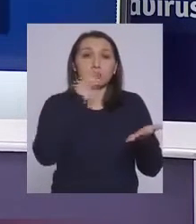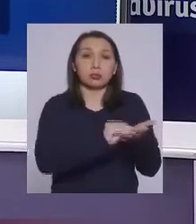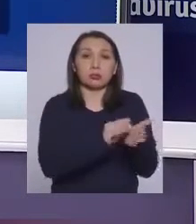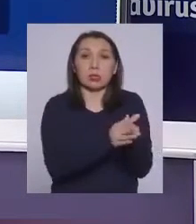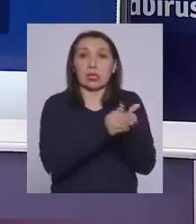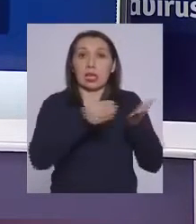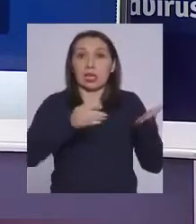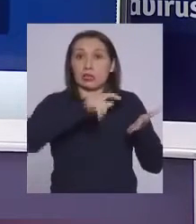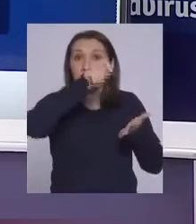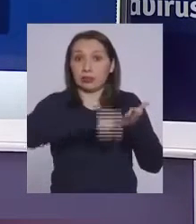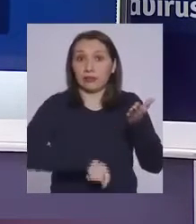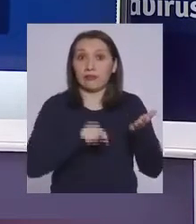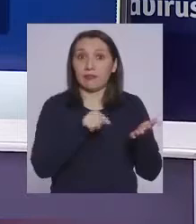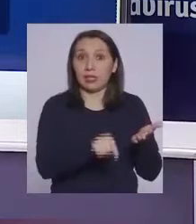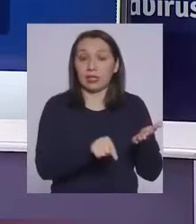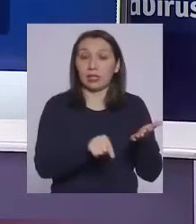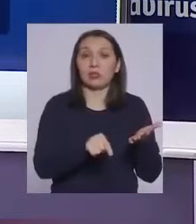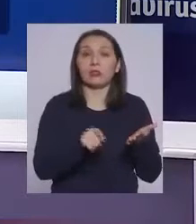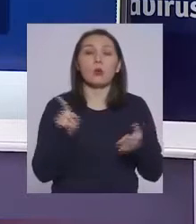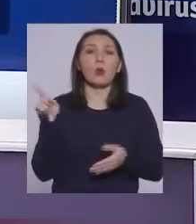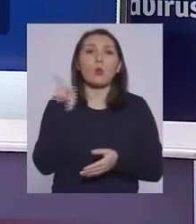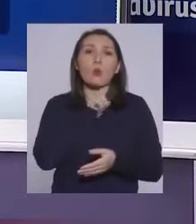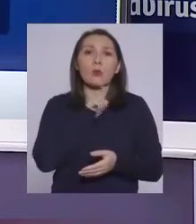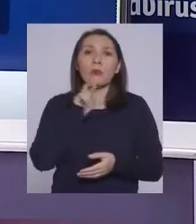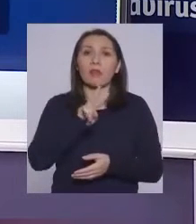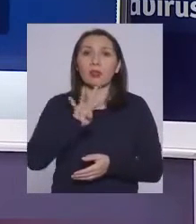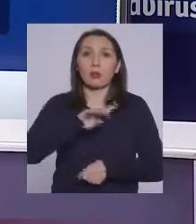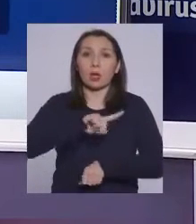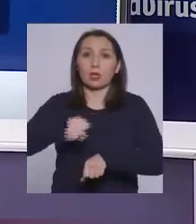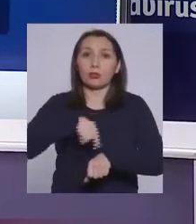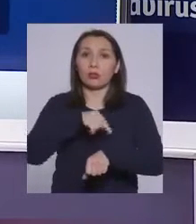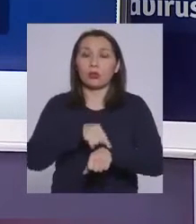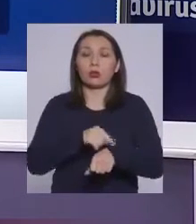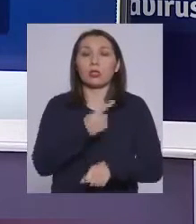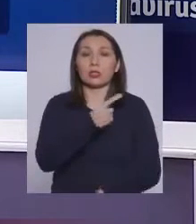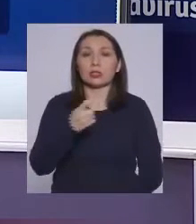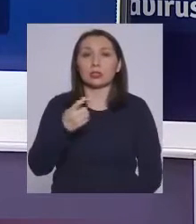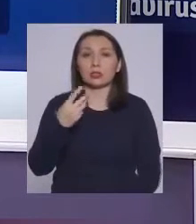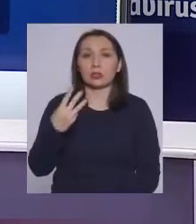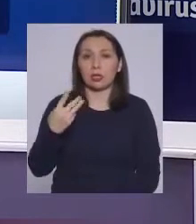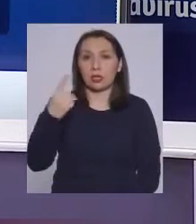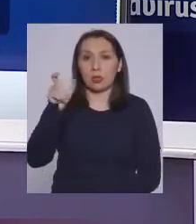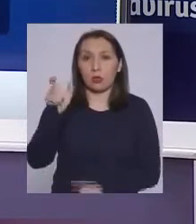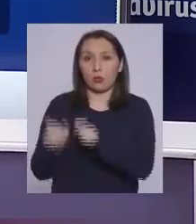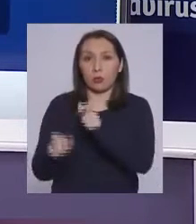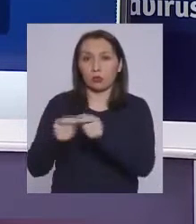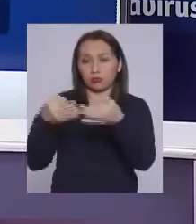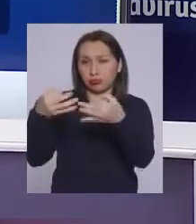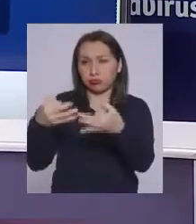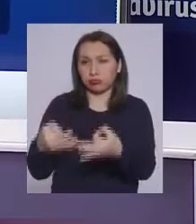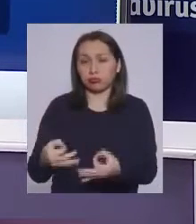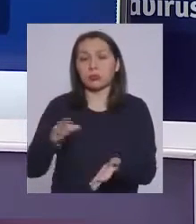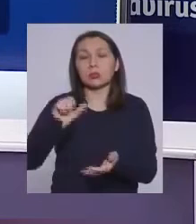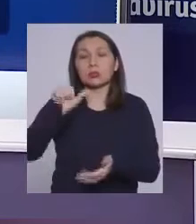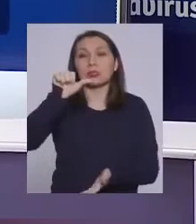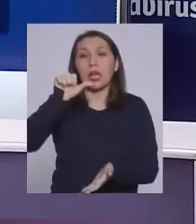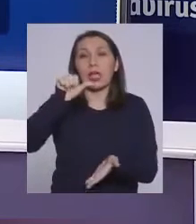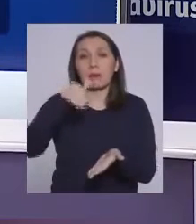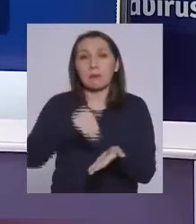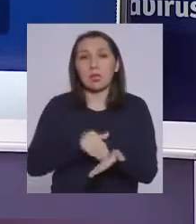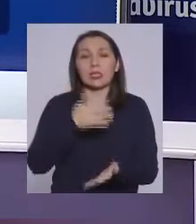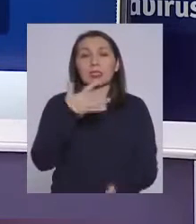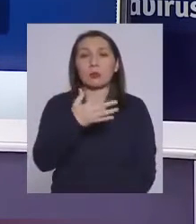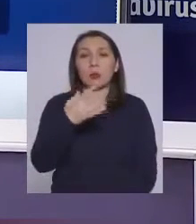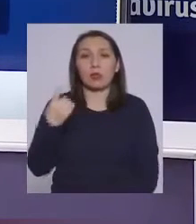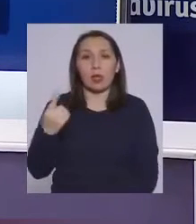civil las últimas 24 horas fueron 131 personas acumulando 6.051